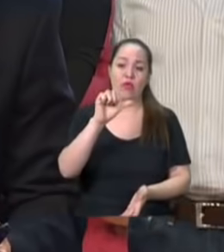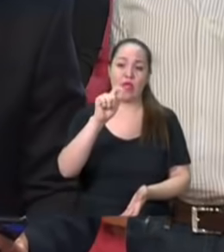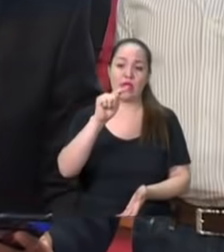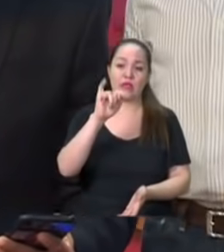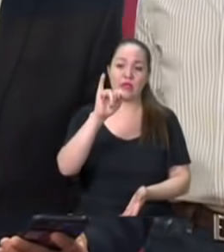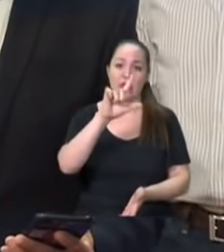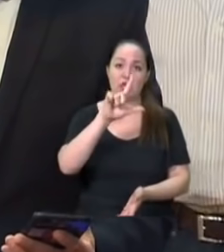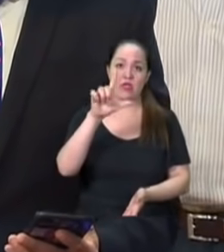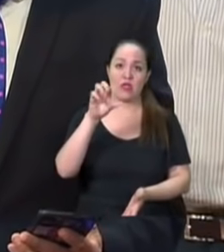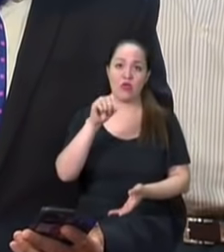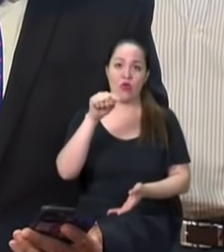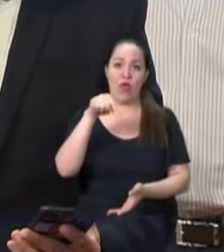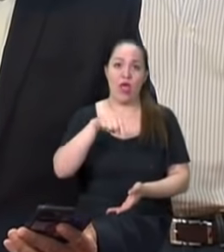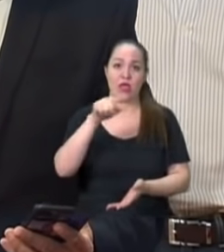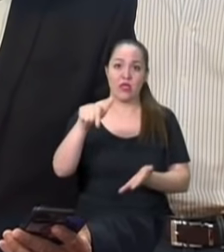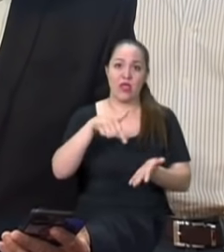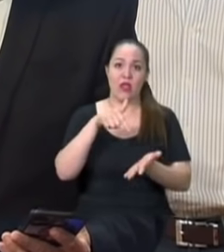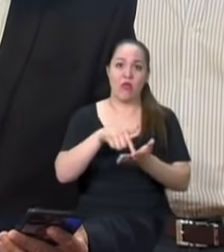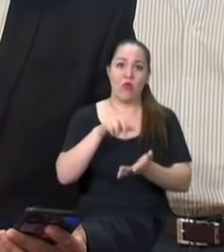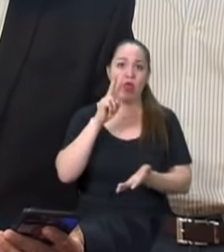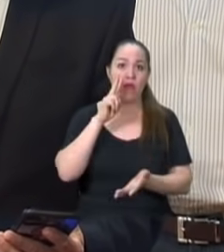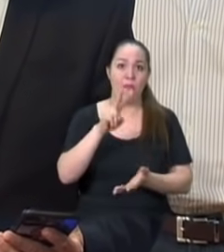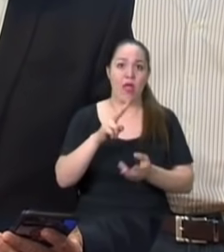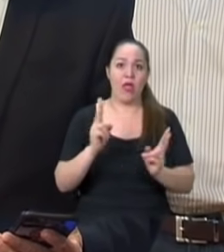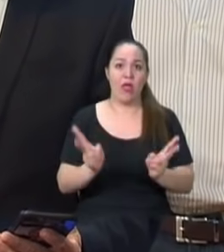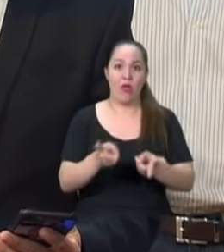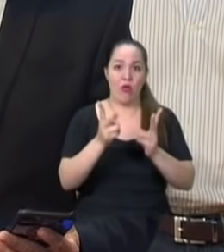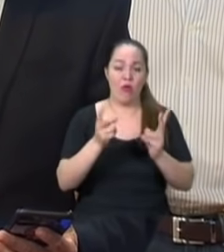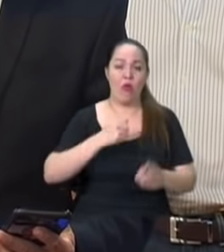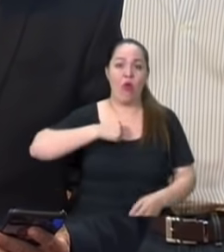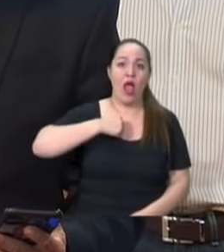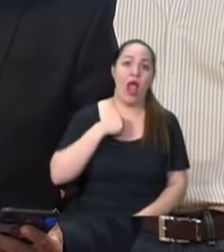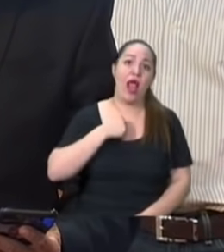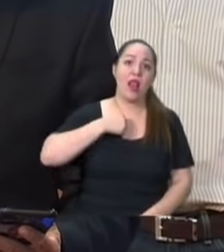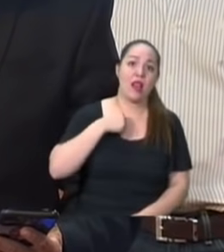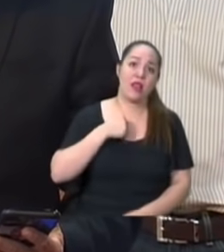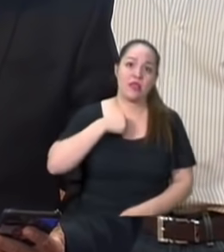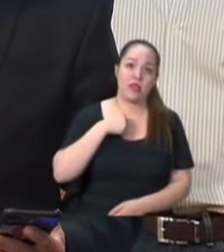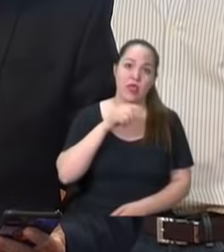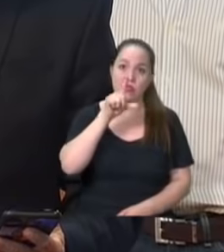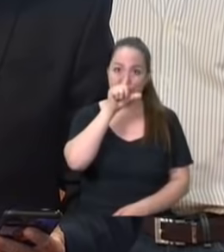lugar donde venden alitas y boneless. Saludos a todos en el set.